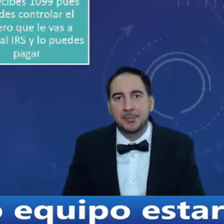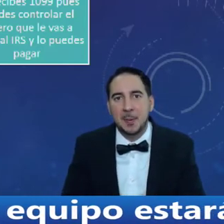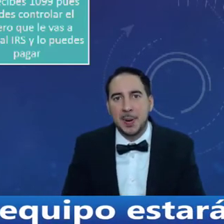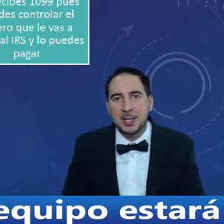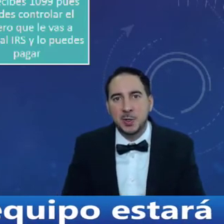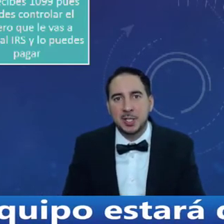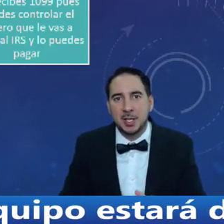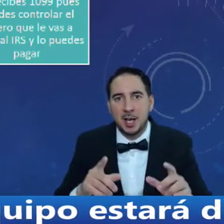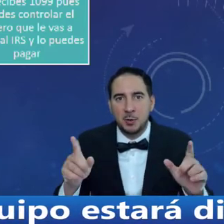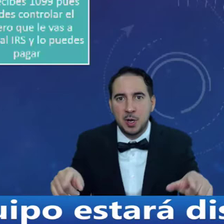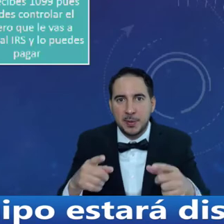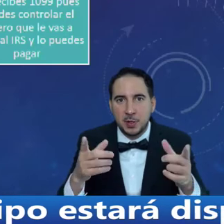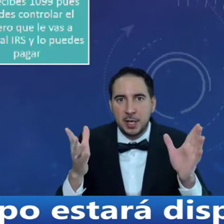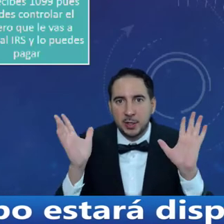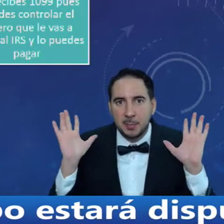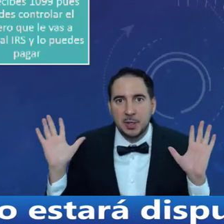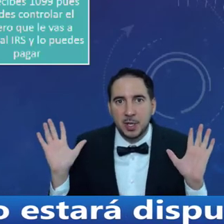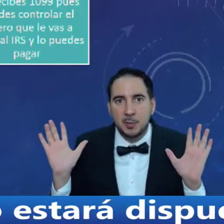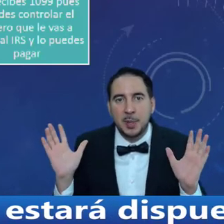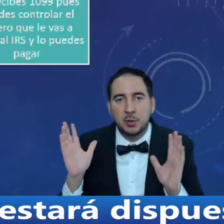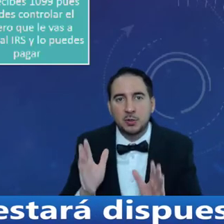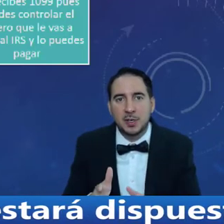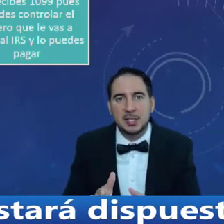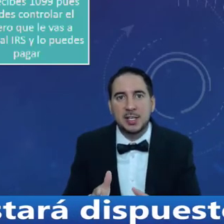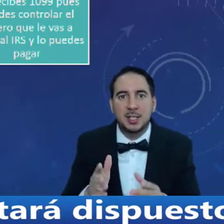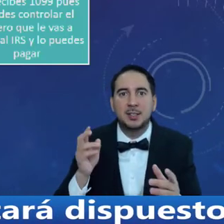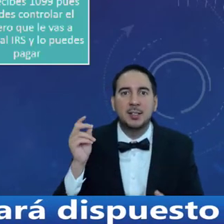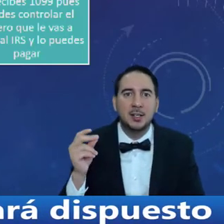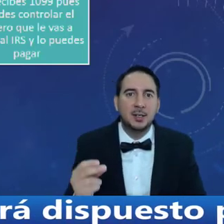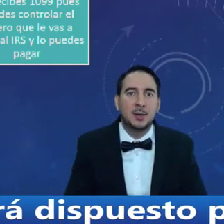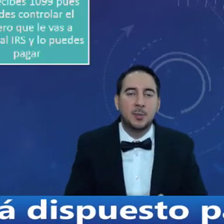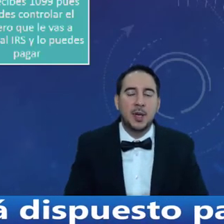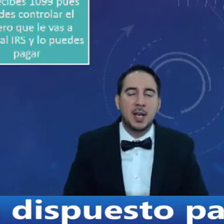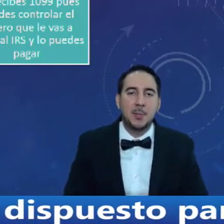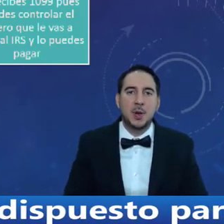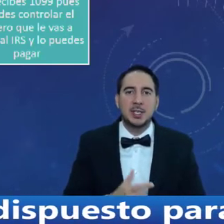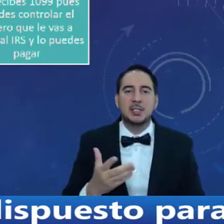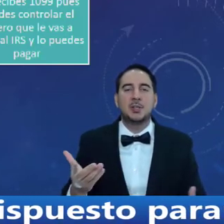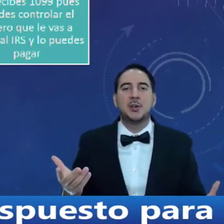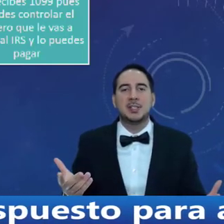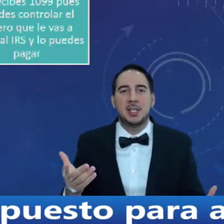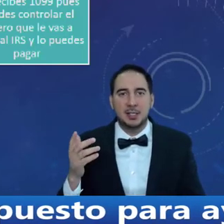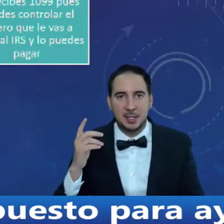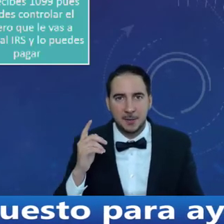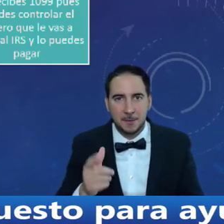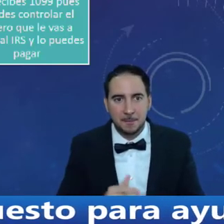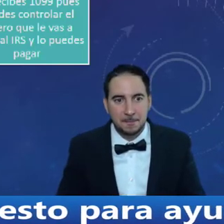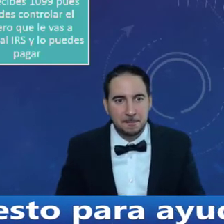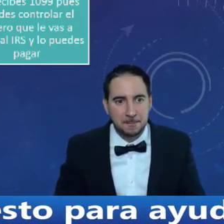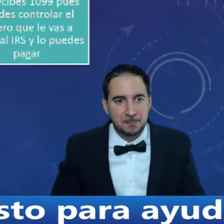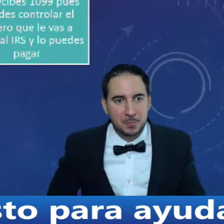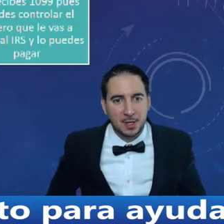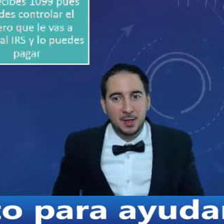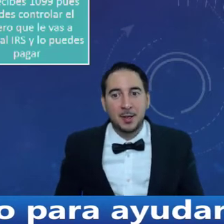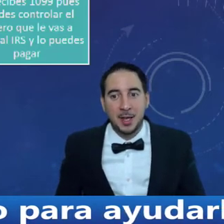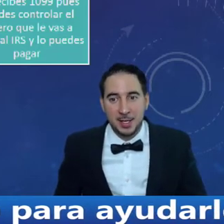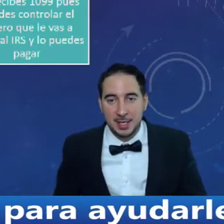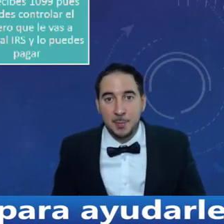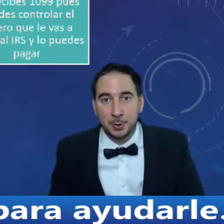para suerte de algunas personas que nos están viendo en este momento y no son residentes, pues cambió. Así que si usted no es residente... De pronto, es tu oportunidad.